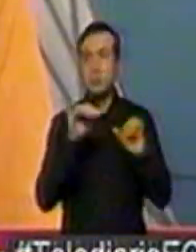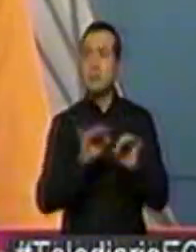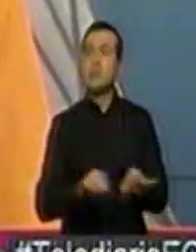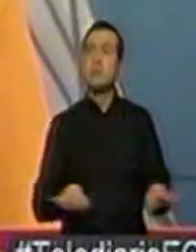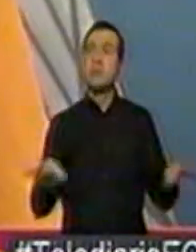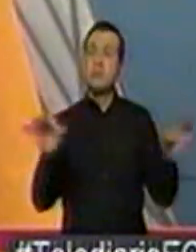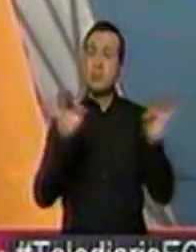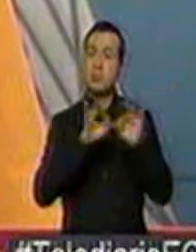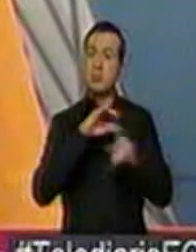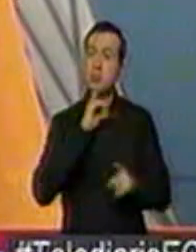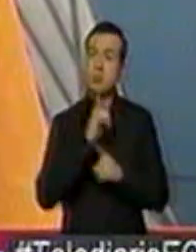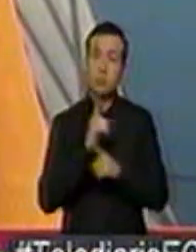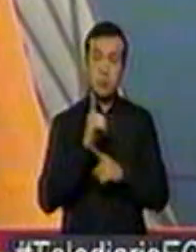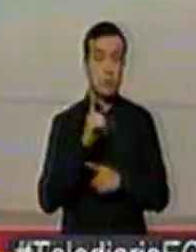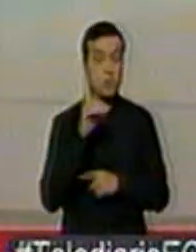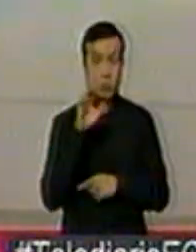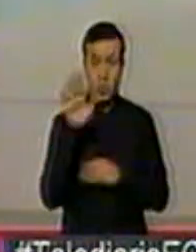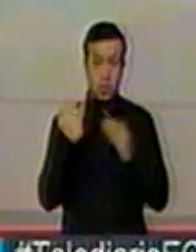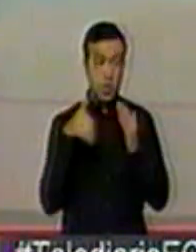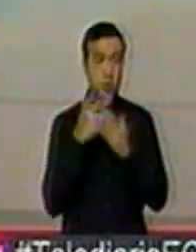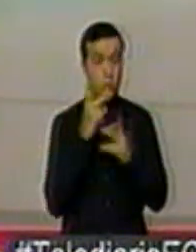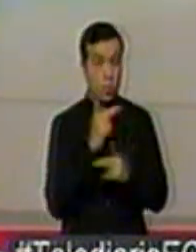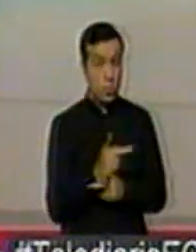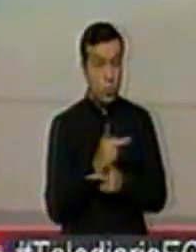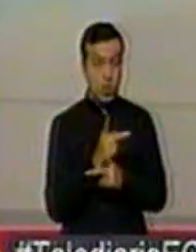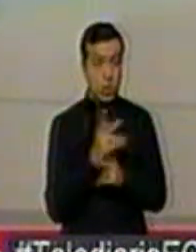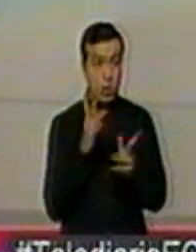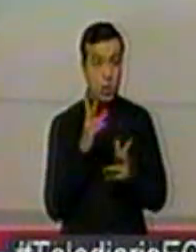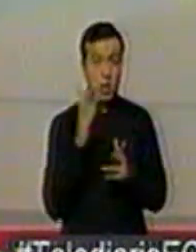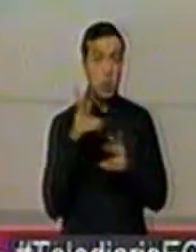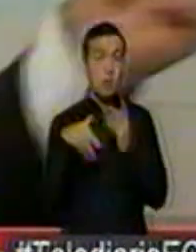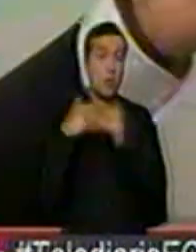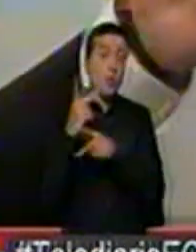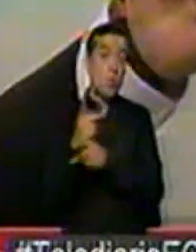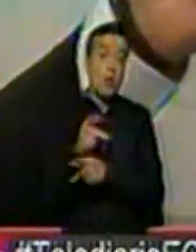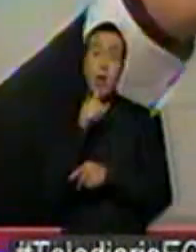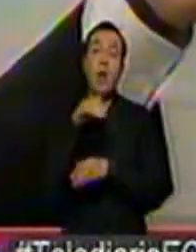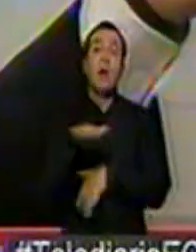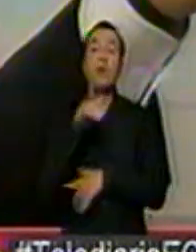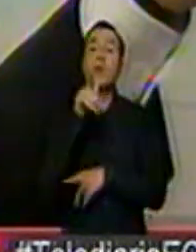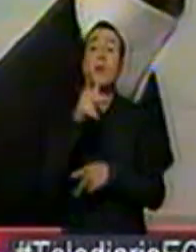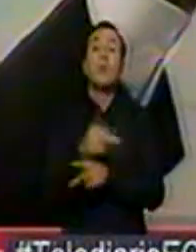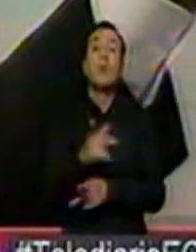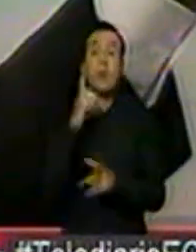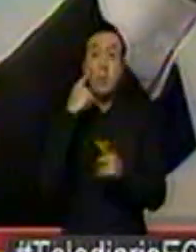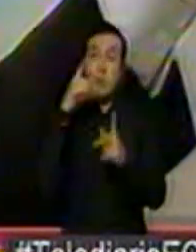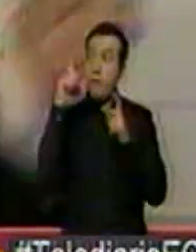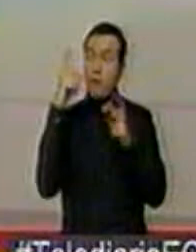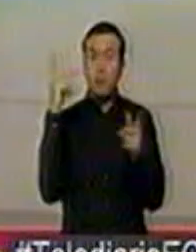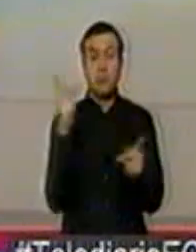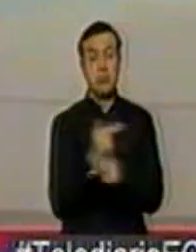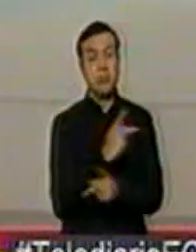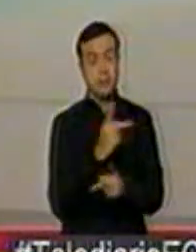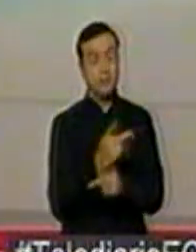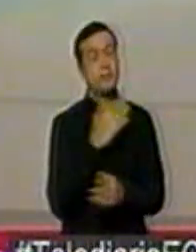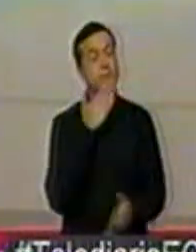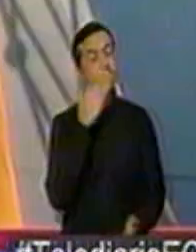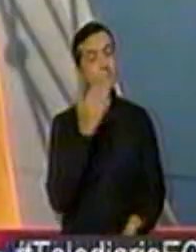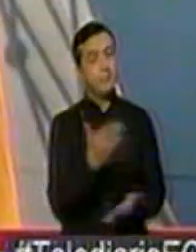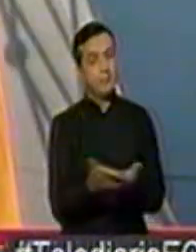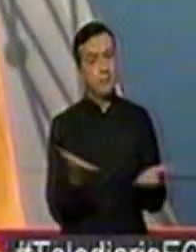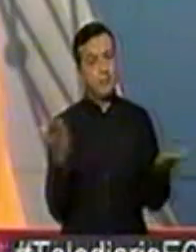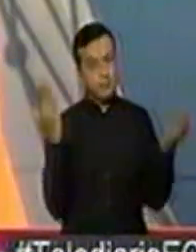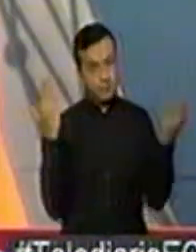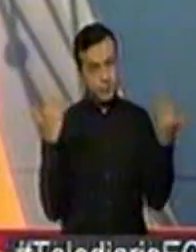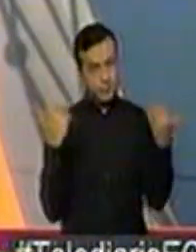para el planeta que si todos lo cuidamos nadie nos va a dar cuidando los mares como vimos de esa foto que es terrible muchísimas gracias por